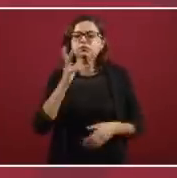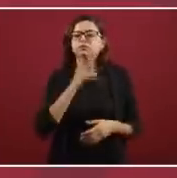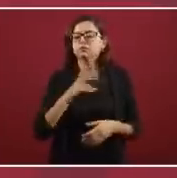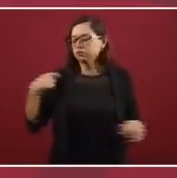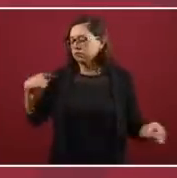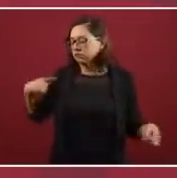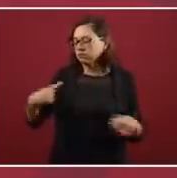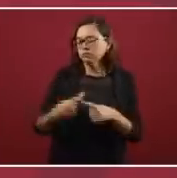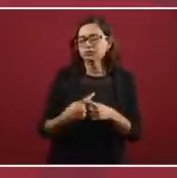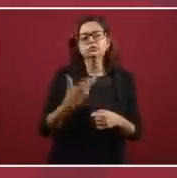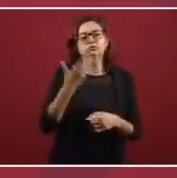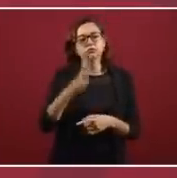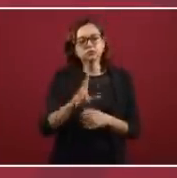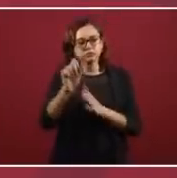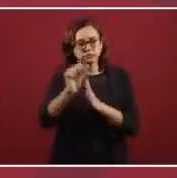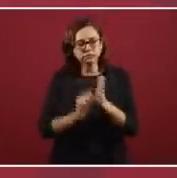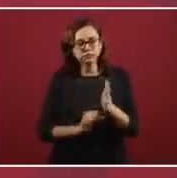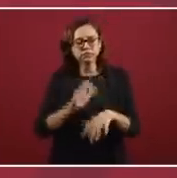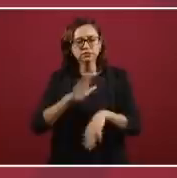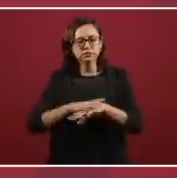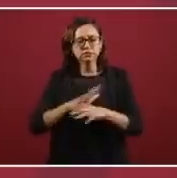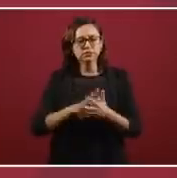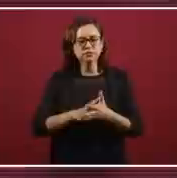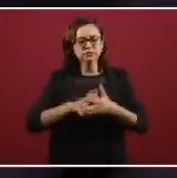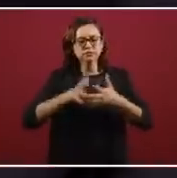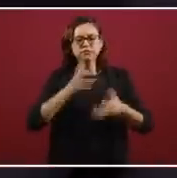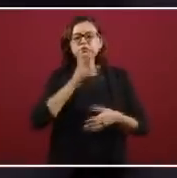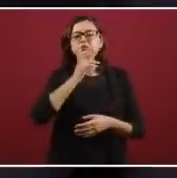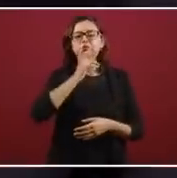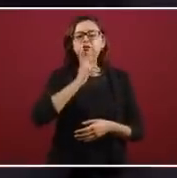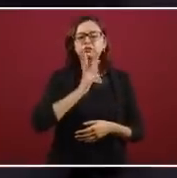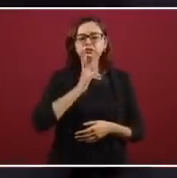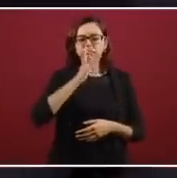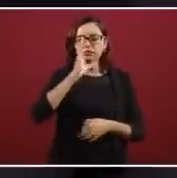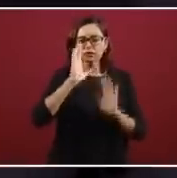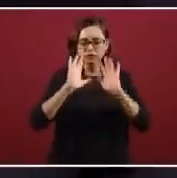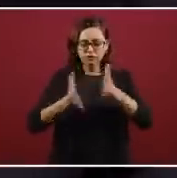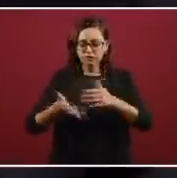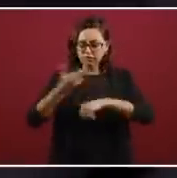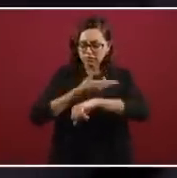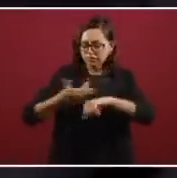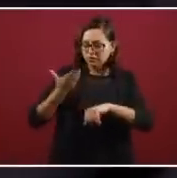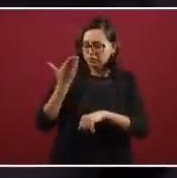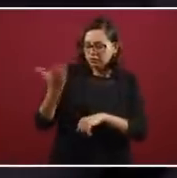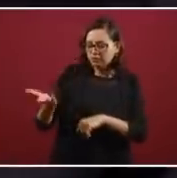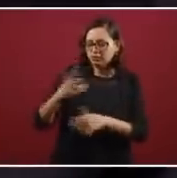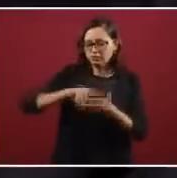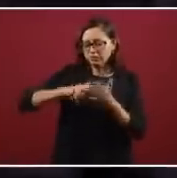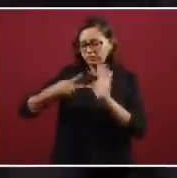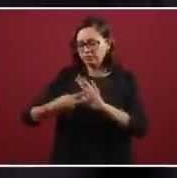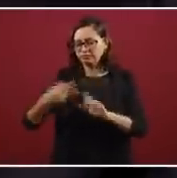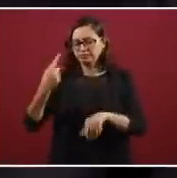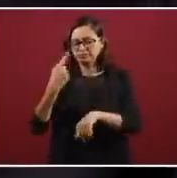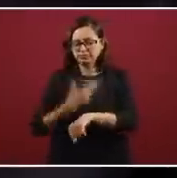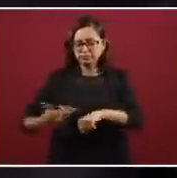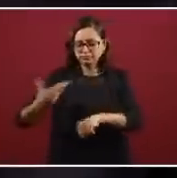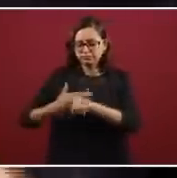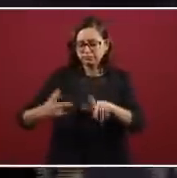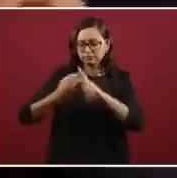meses, ya se licitó la ingeniería básica para el Tren